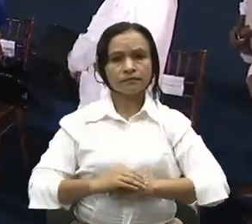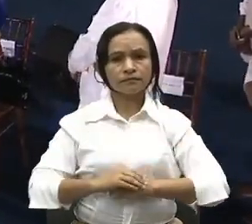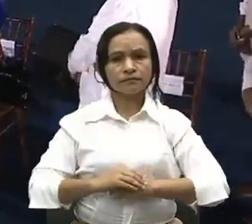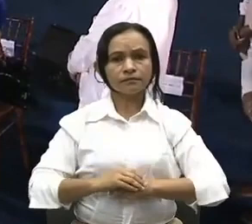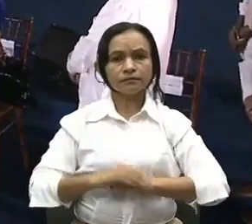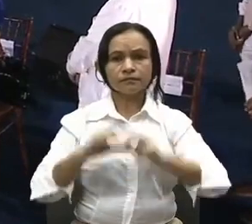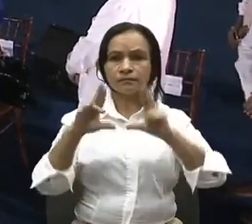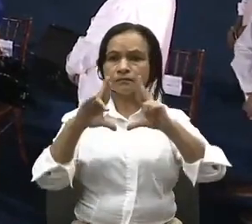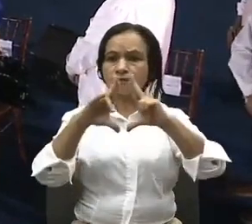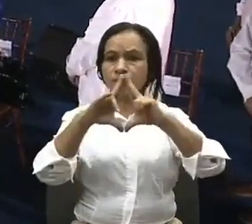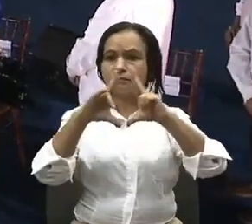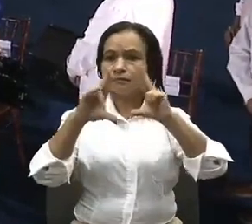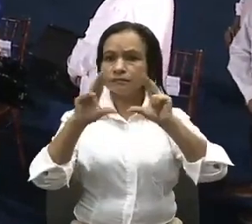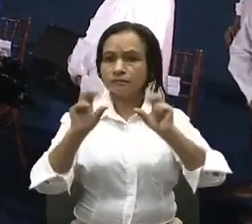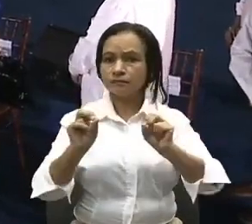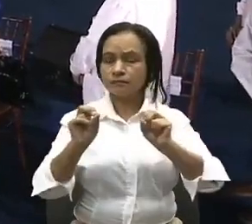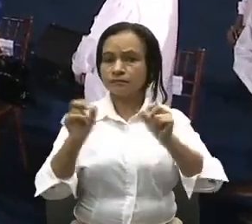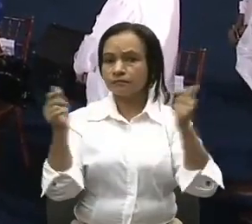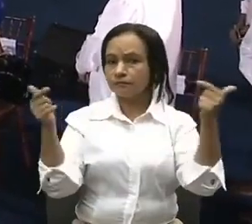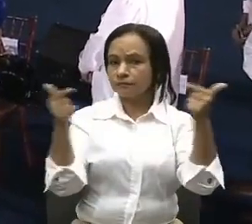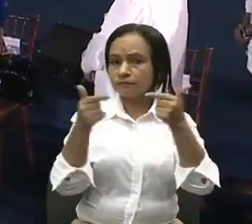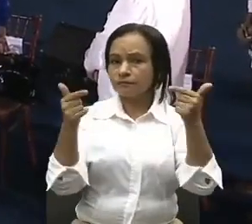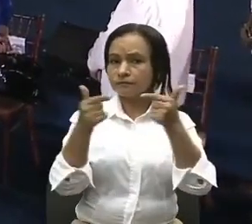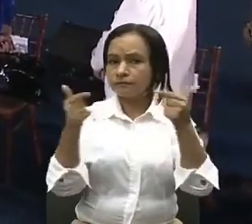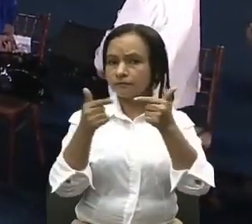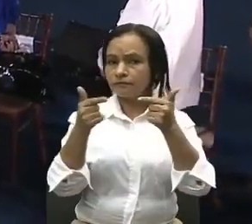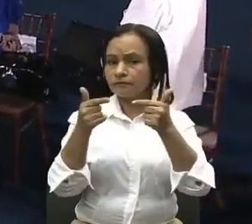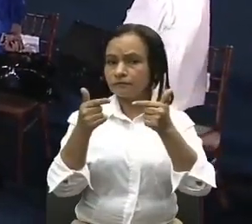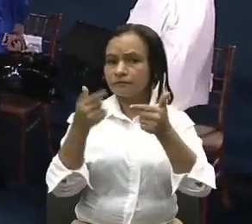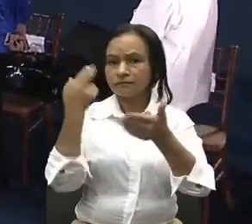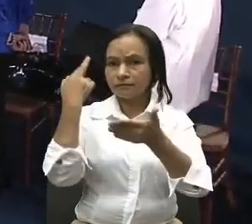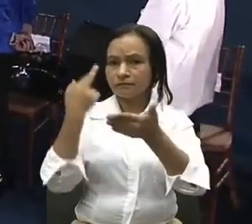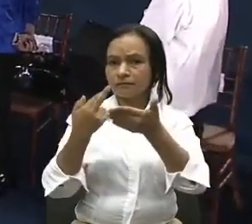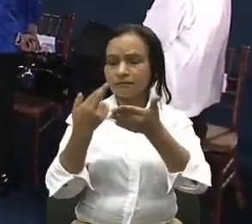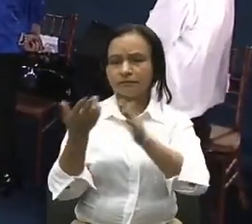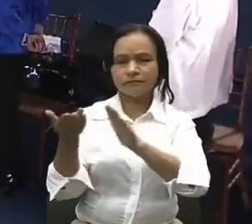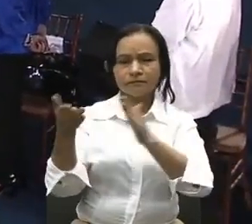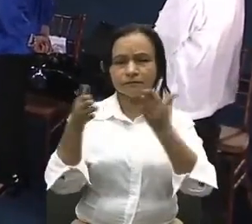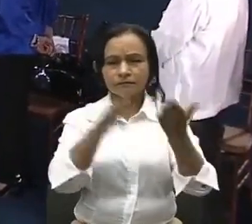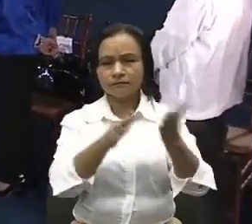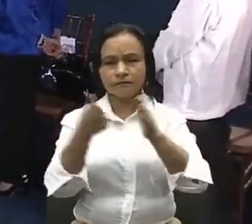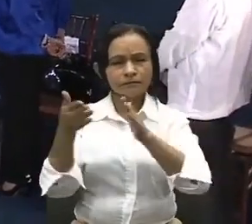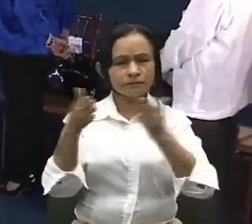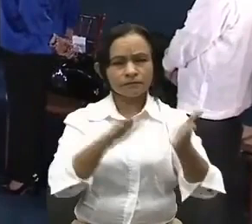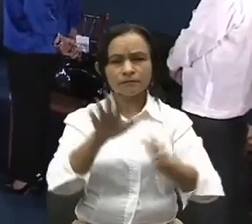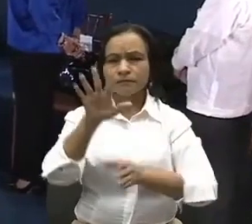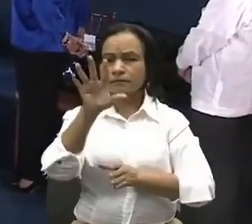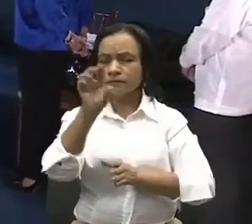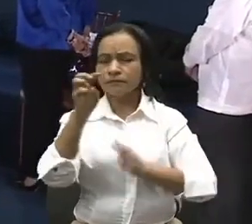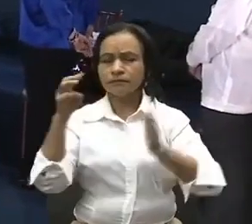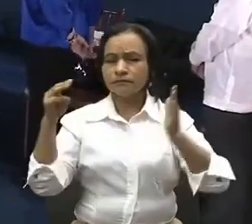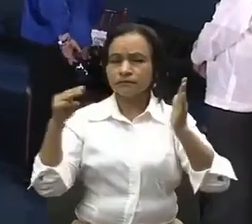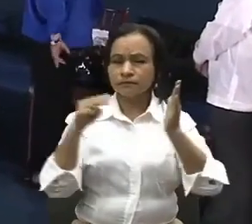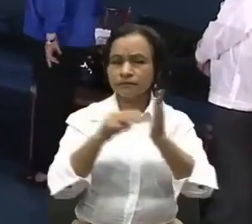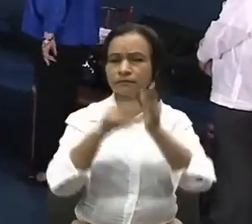cuando Nicaragua recurrió en medio de la guerra, donde murieron más de 50.000 nicaragüenses,